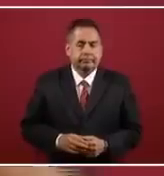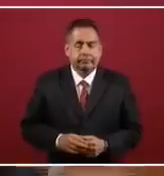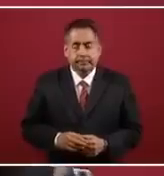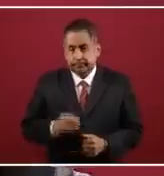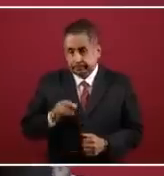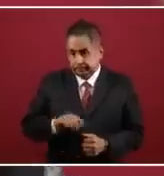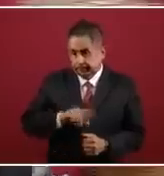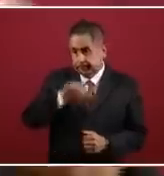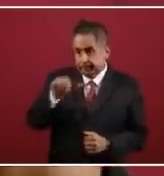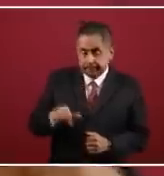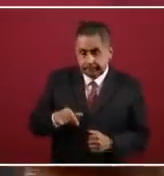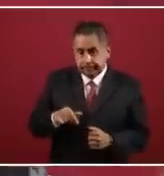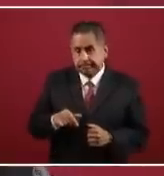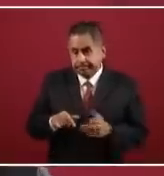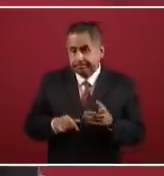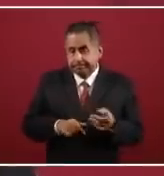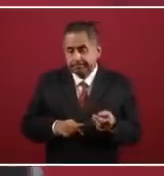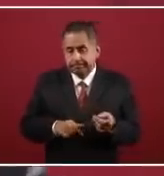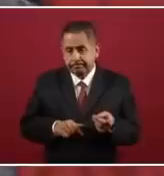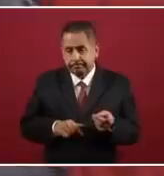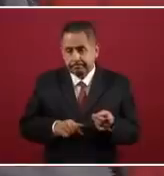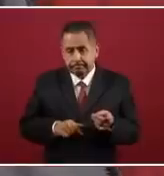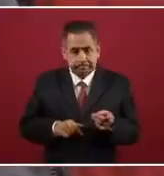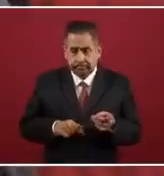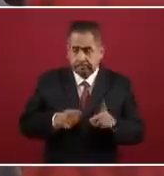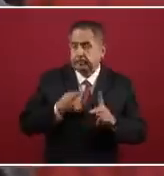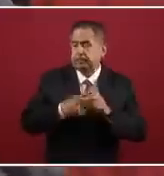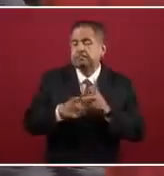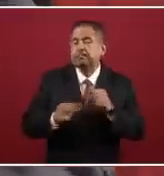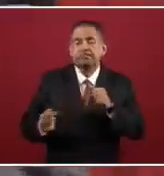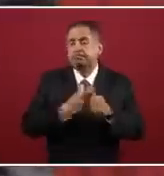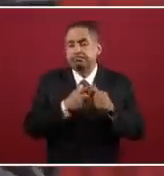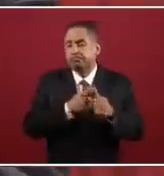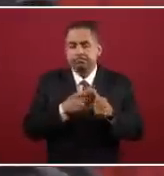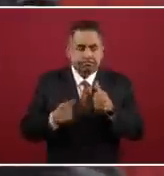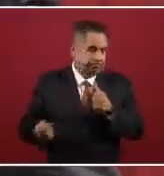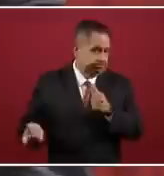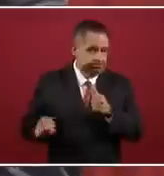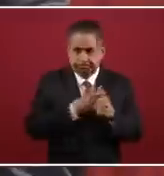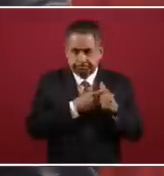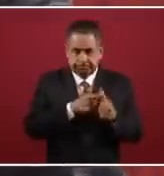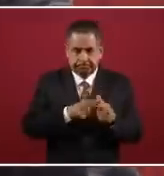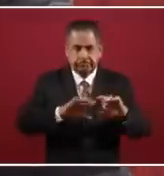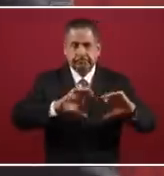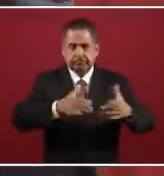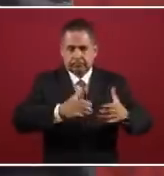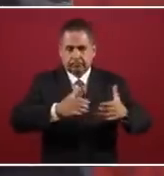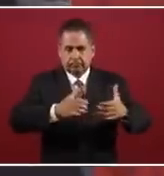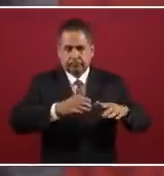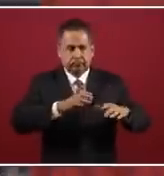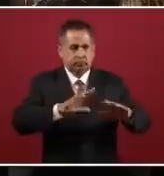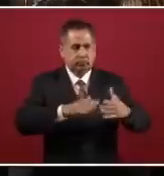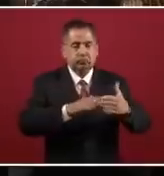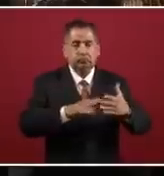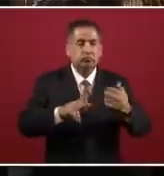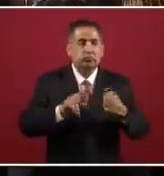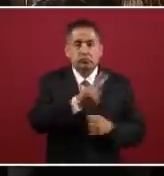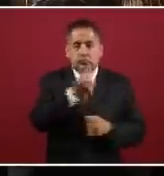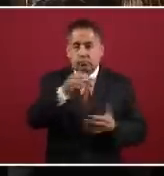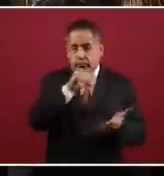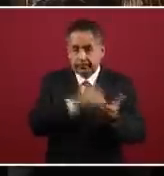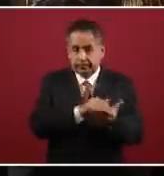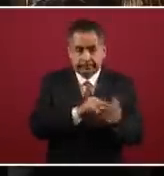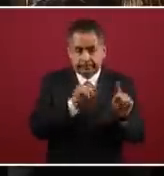Después de esos, bueno, la base son las comunidades, más de 200,000.